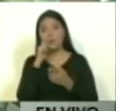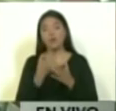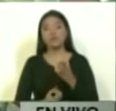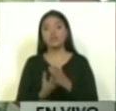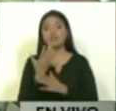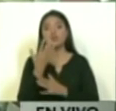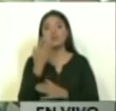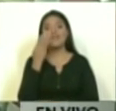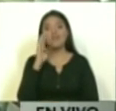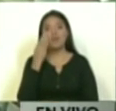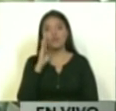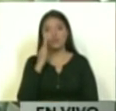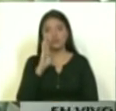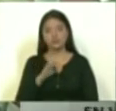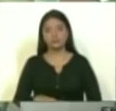Facebook.